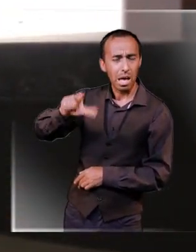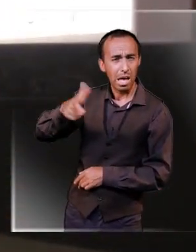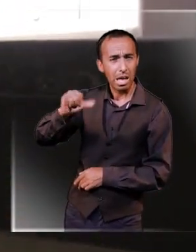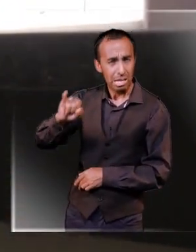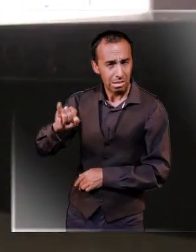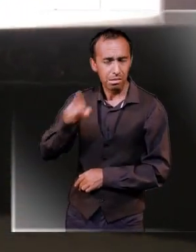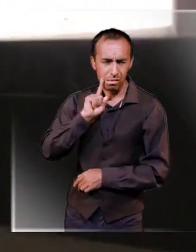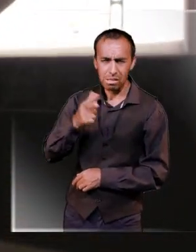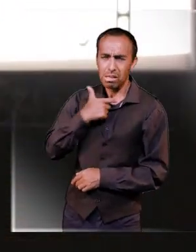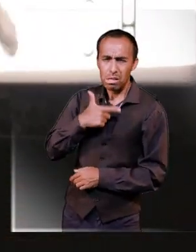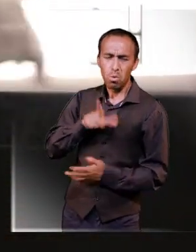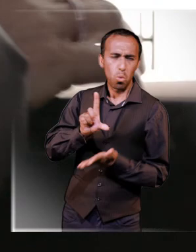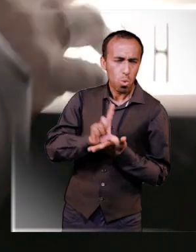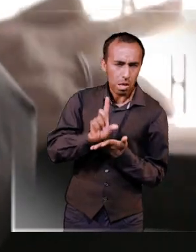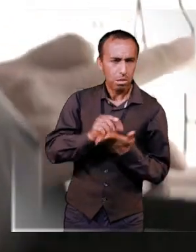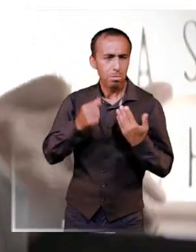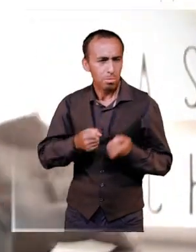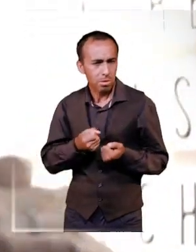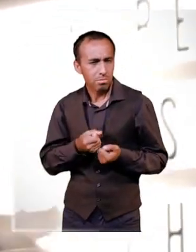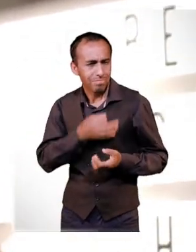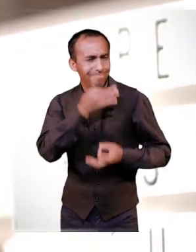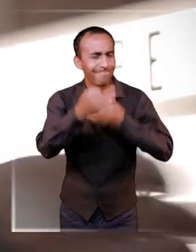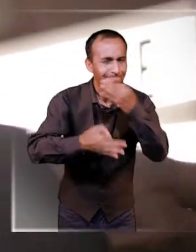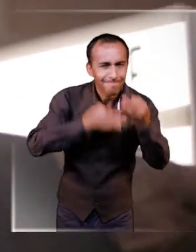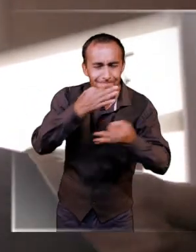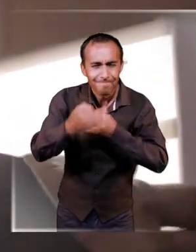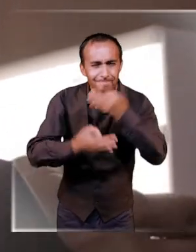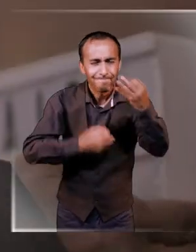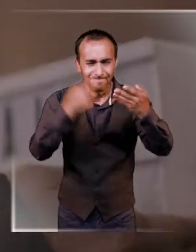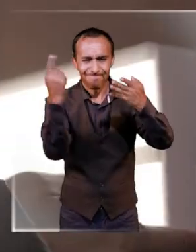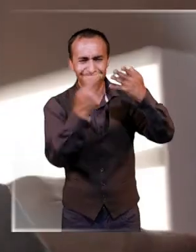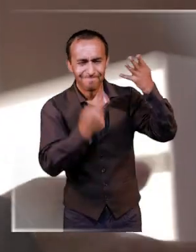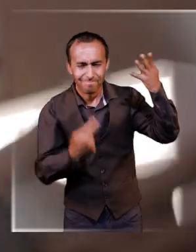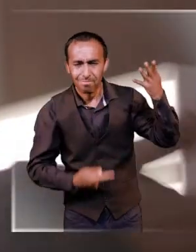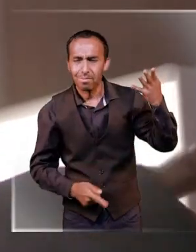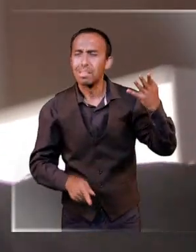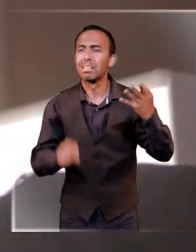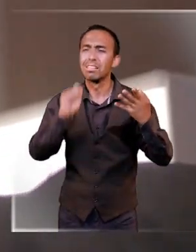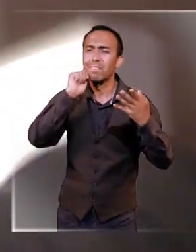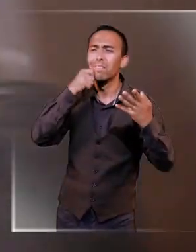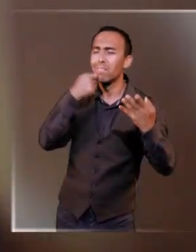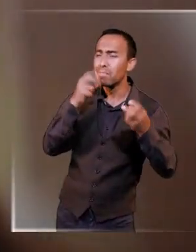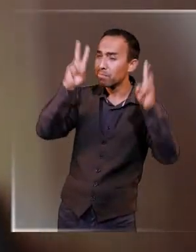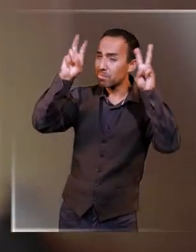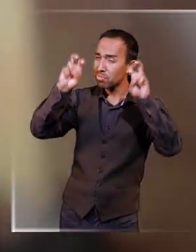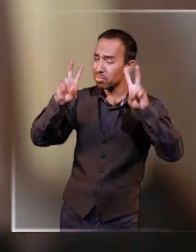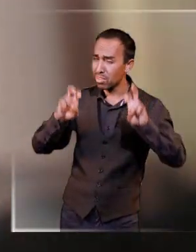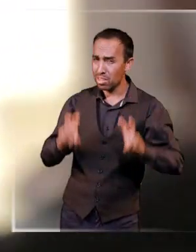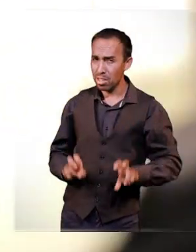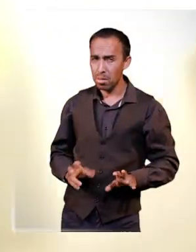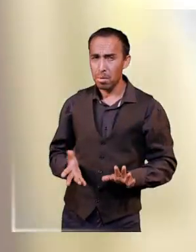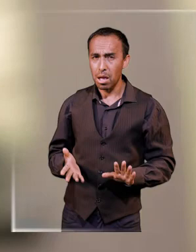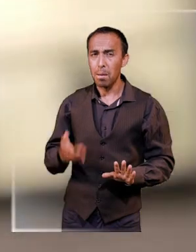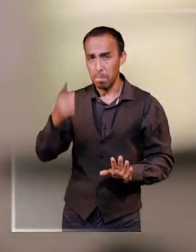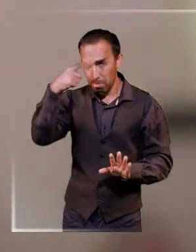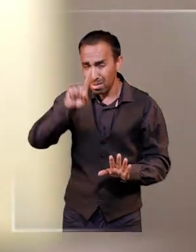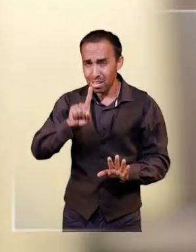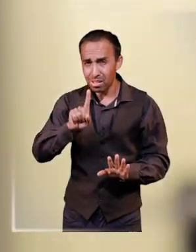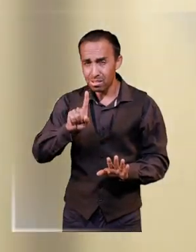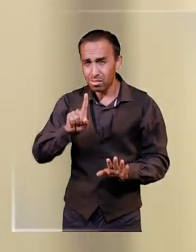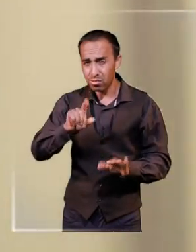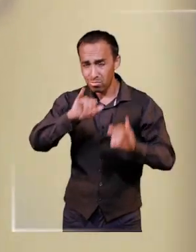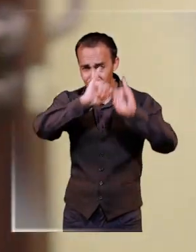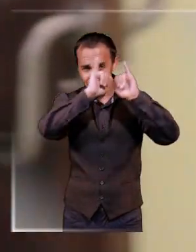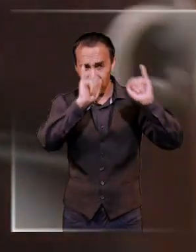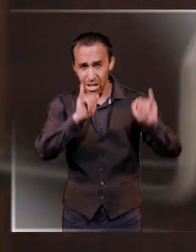Mari queríamos tener un espacio donde poder expresar una serie de cosas que tenían que ver con análisis de diversas temáticas